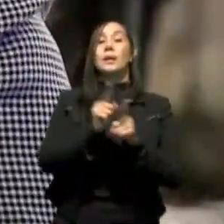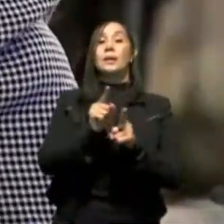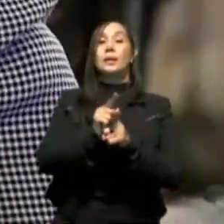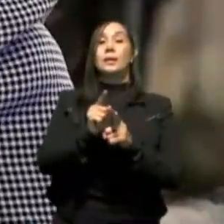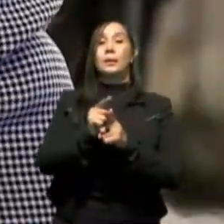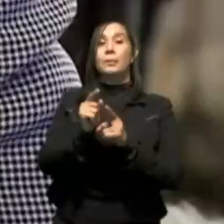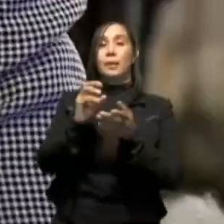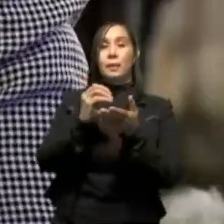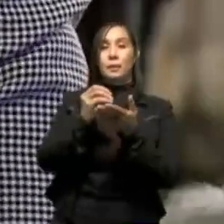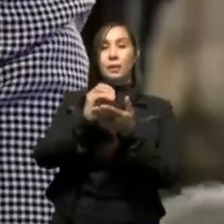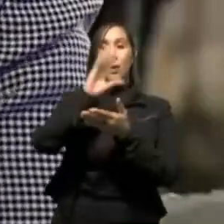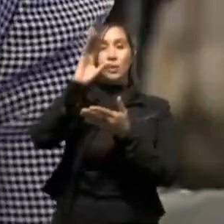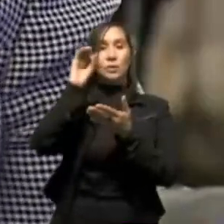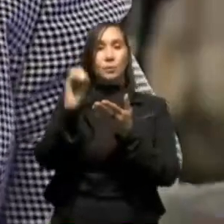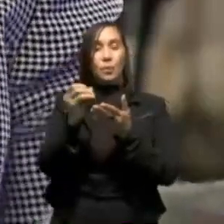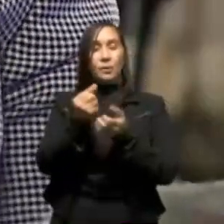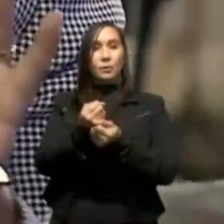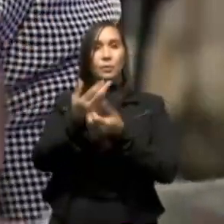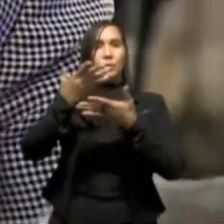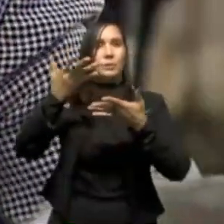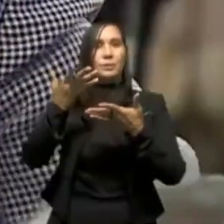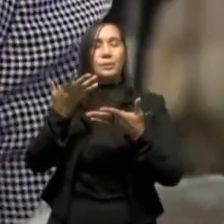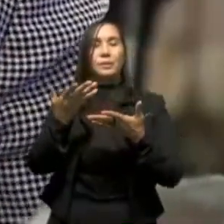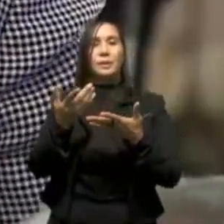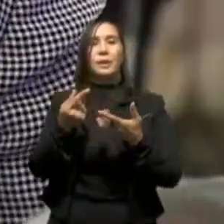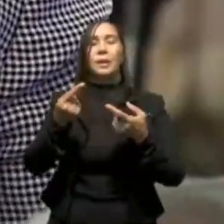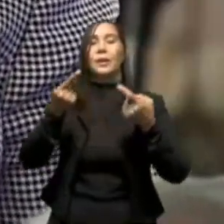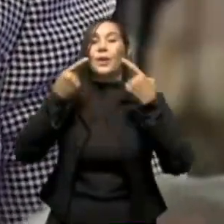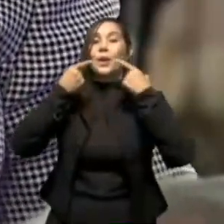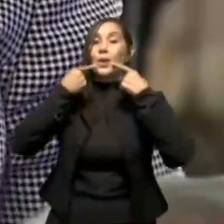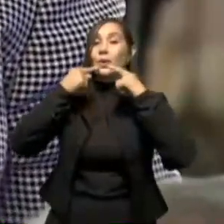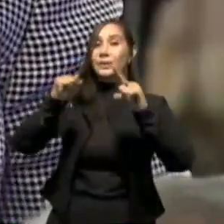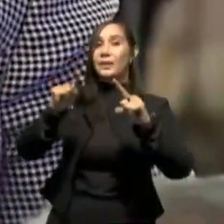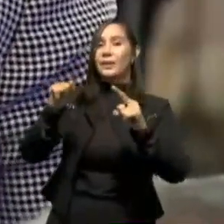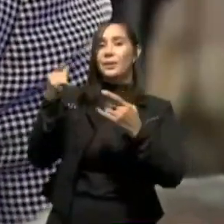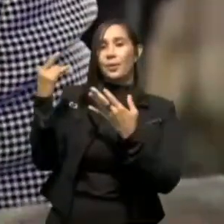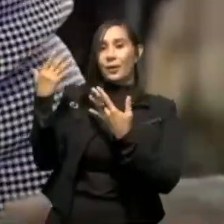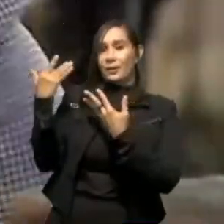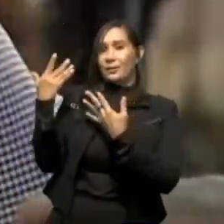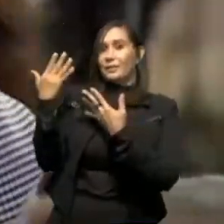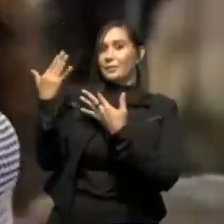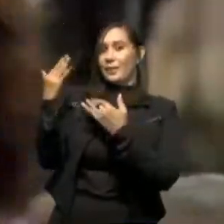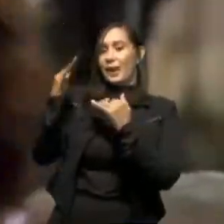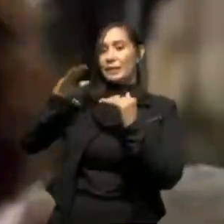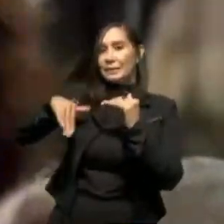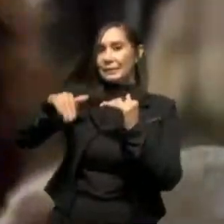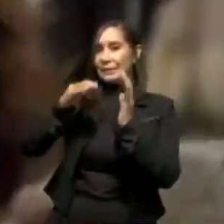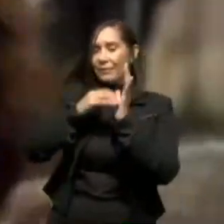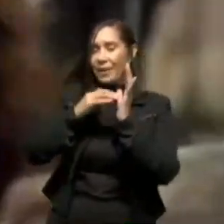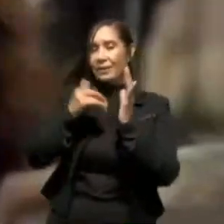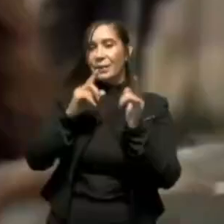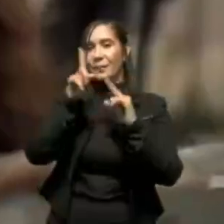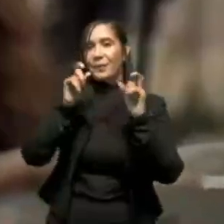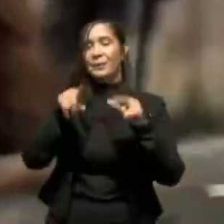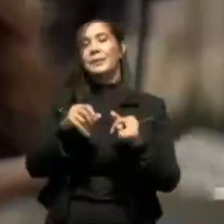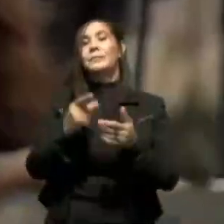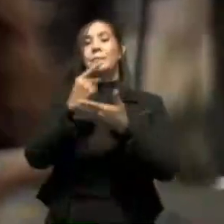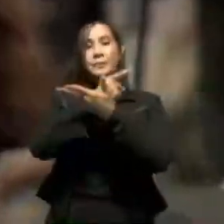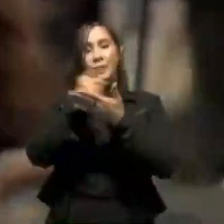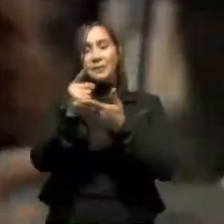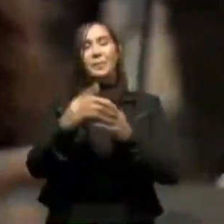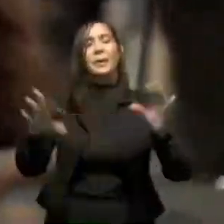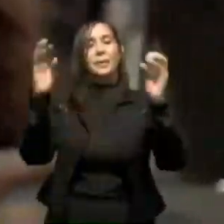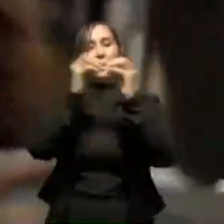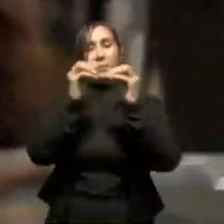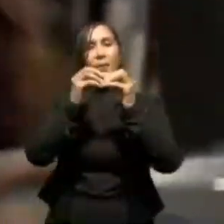de los impuestos y finalmente los decretos concluyeron presidente hay gente esperando todavía eh faltan semana vienen